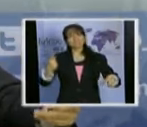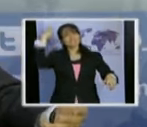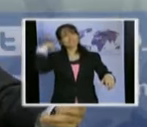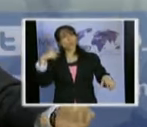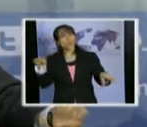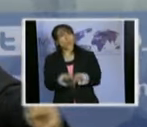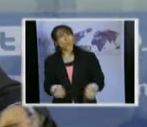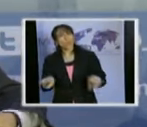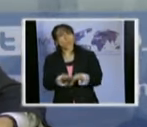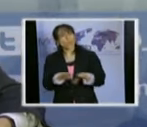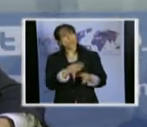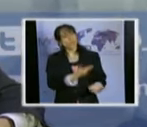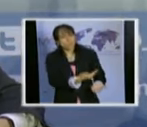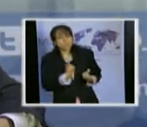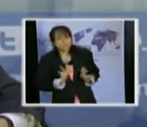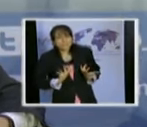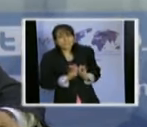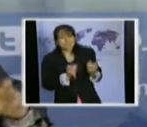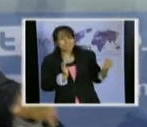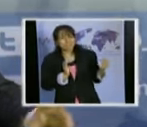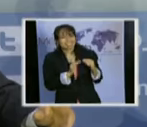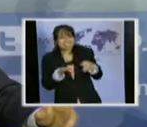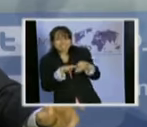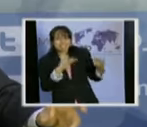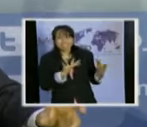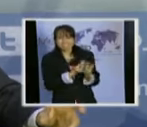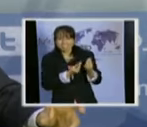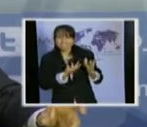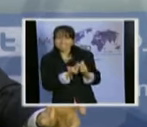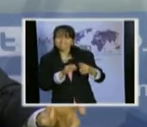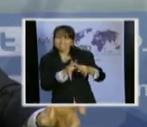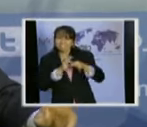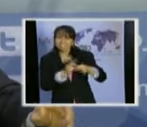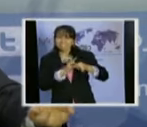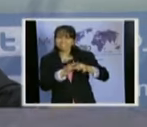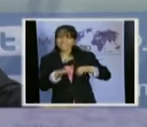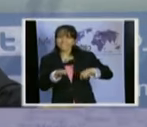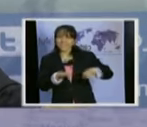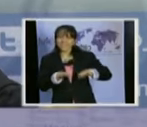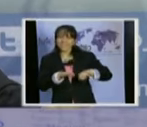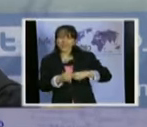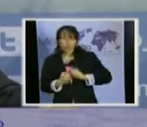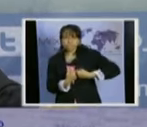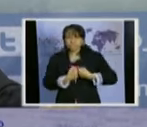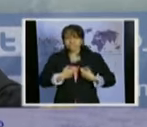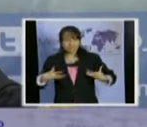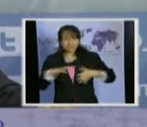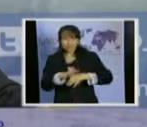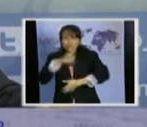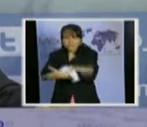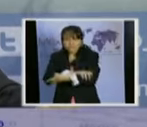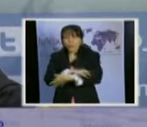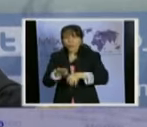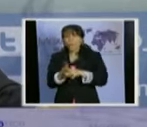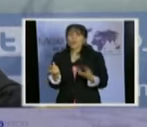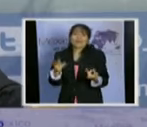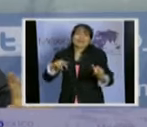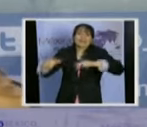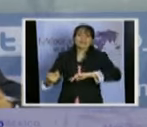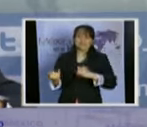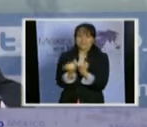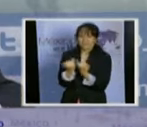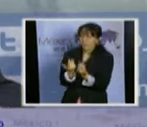la administración. Y yo diría de entrada, con un primer principio que ha sido el que